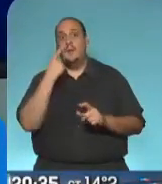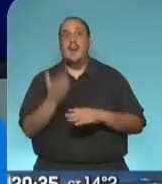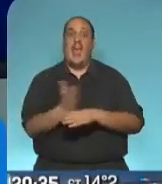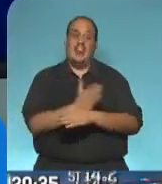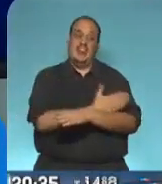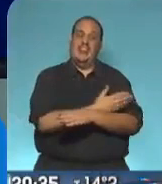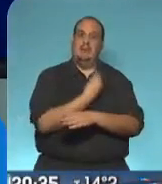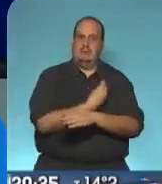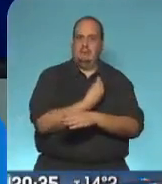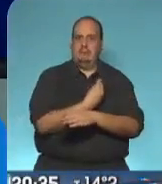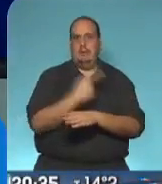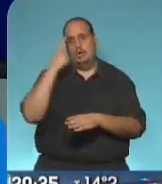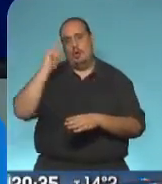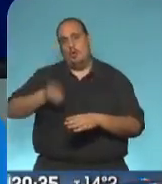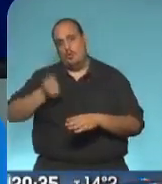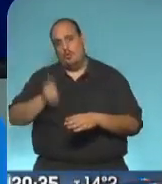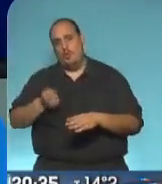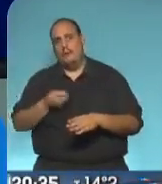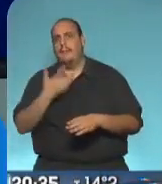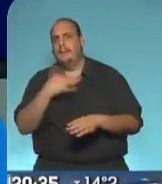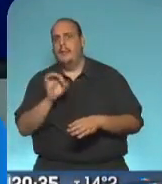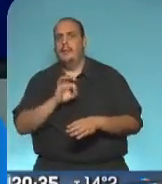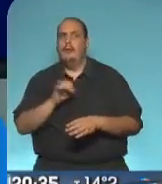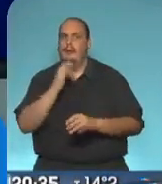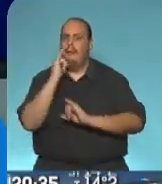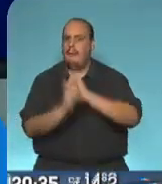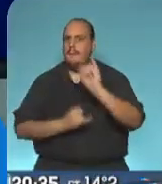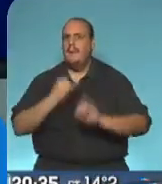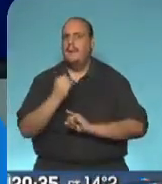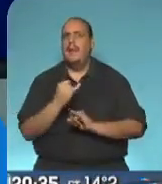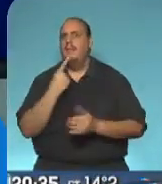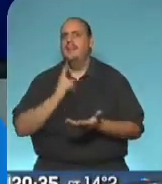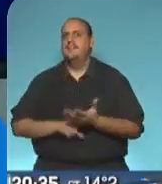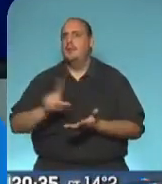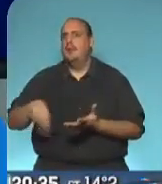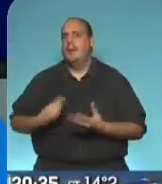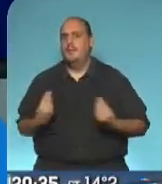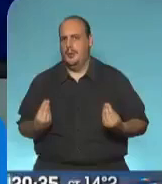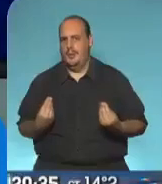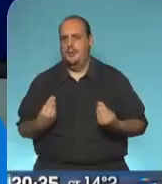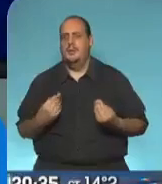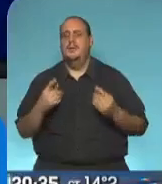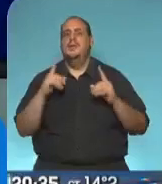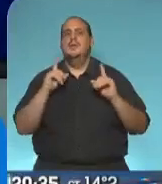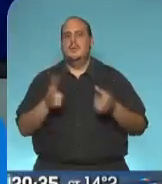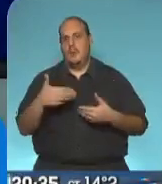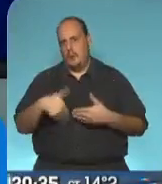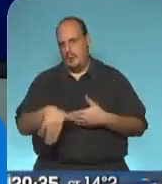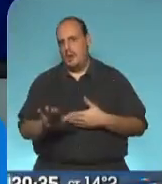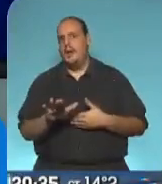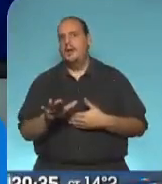que los jueces entiendan o puedan entender, hacer entender, puedan explicar qué es lo que hicieron. Y a partir de ahora también hacer notar,